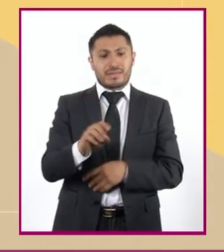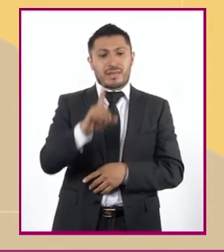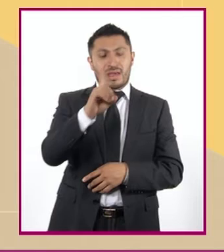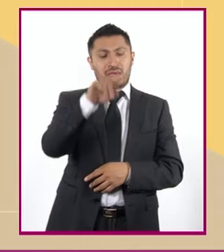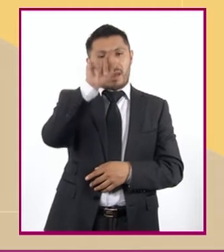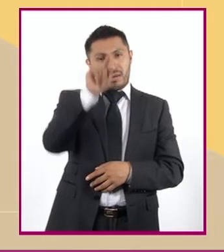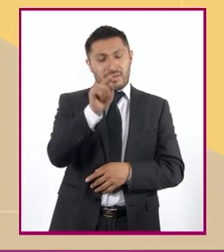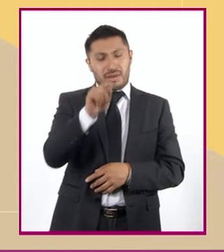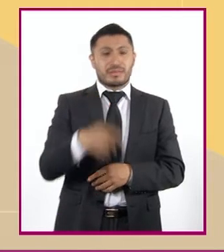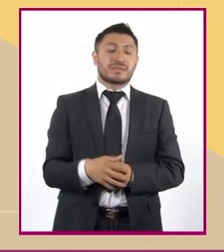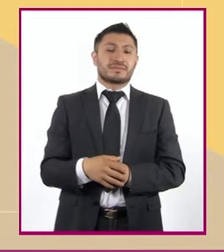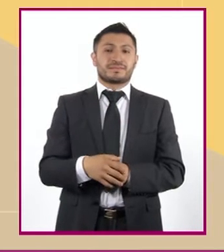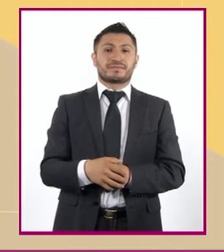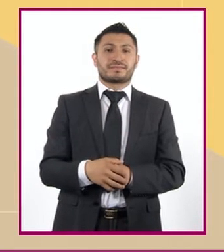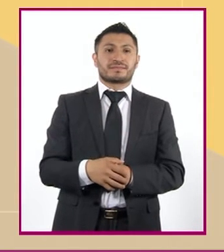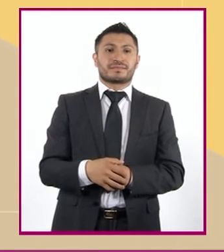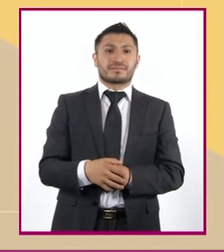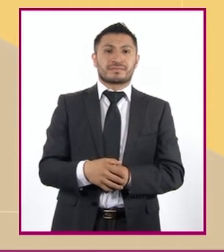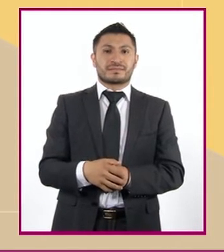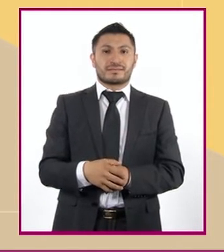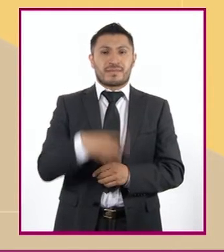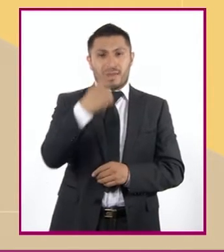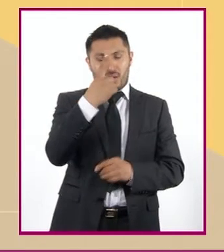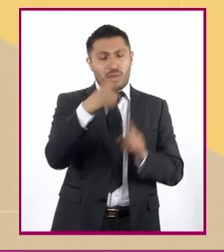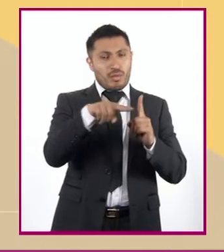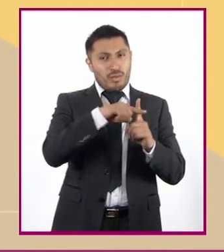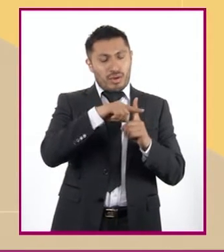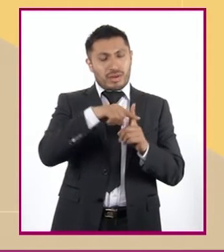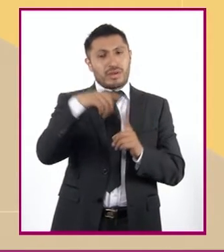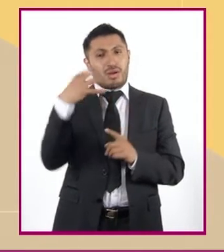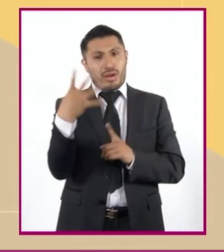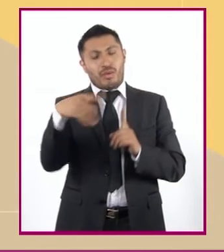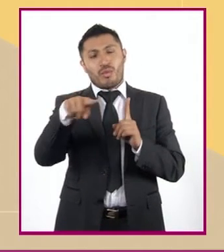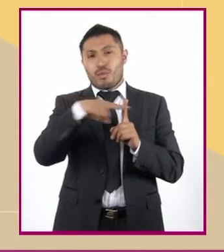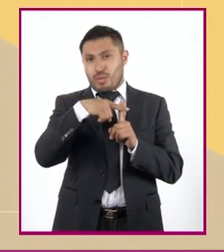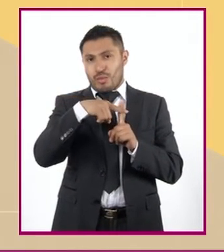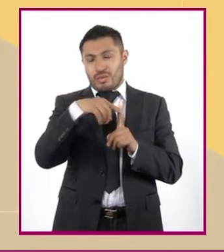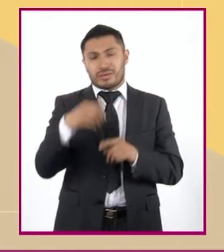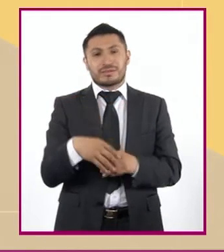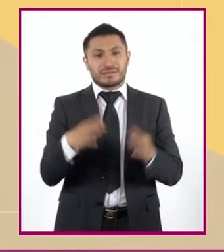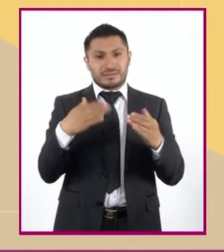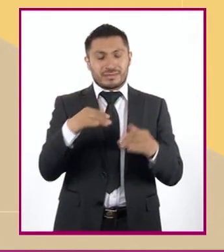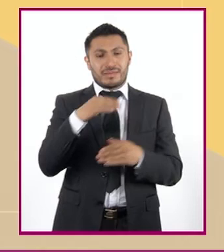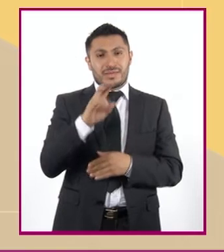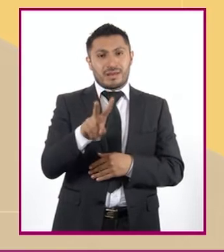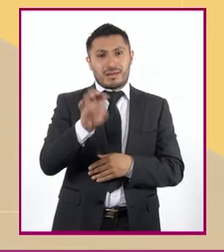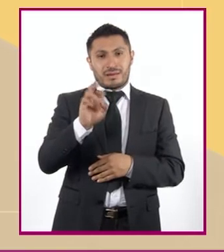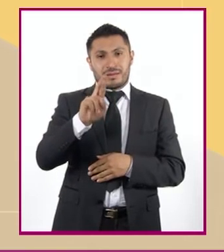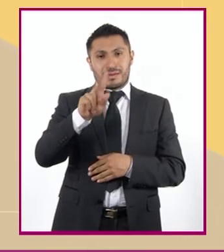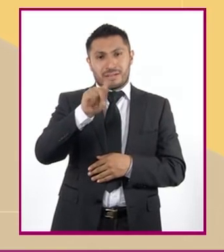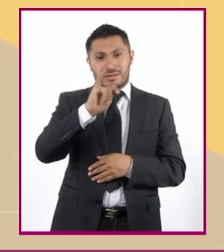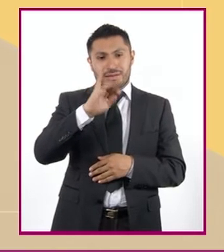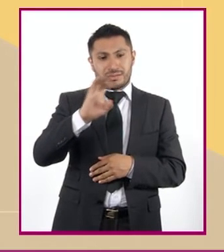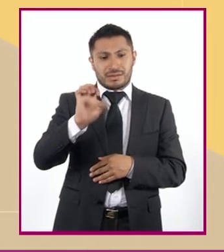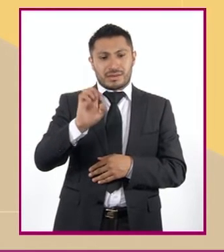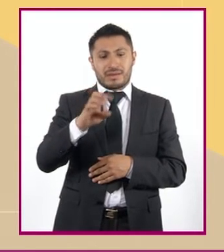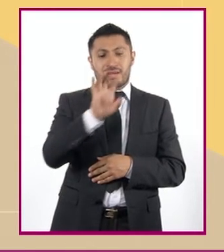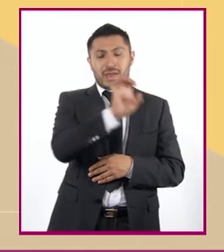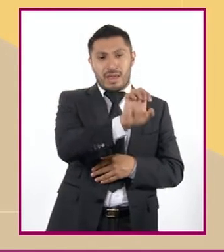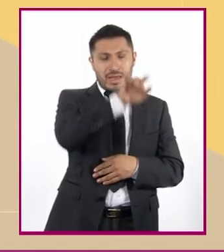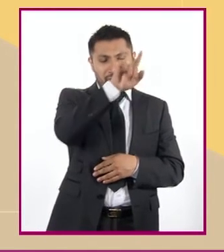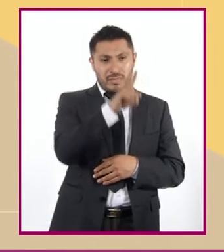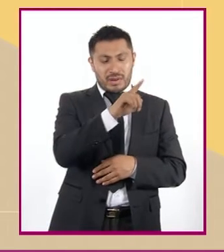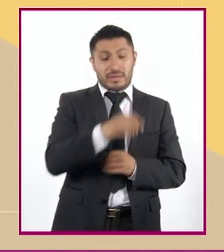D', las coordenadas son 1 positivo y 4 positivo. Para el vértice E',